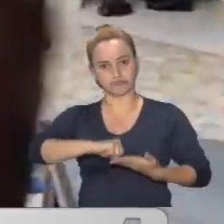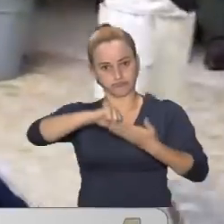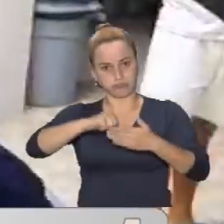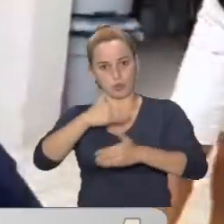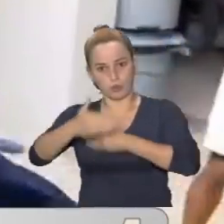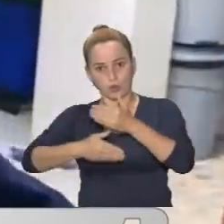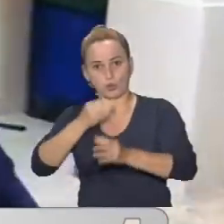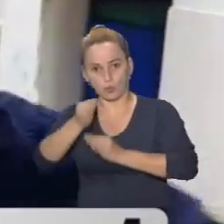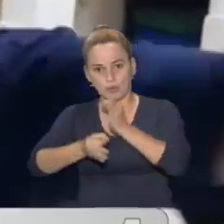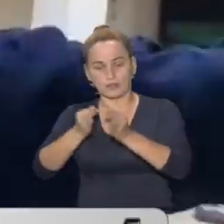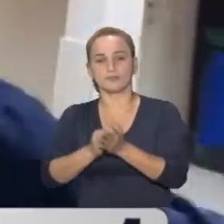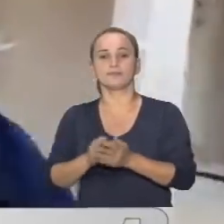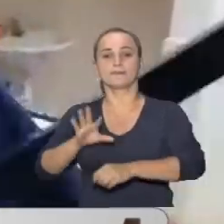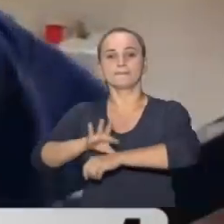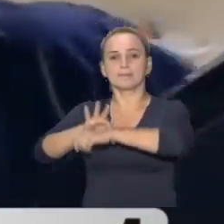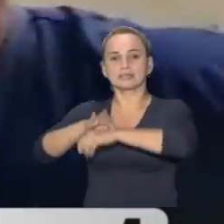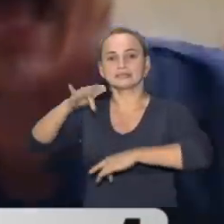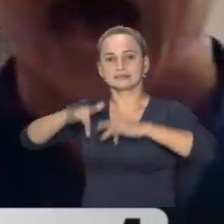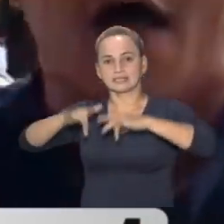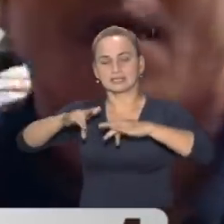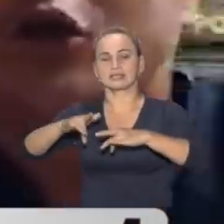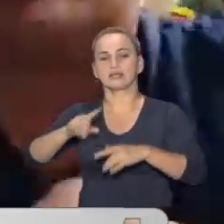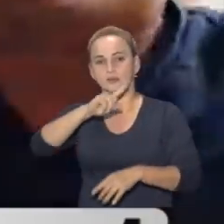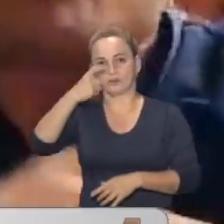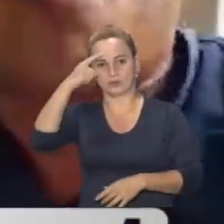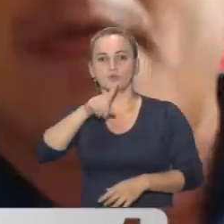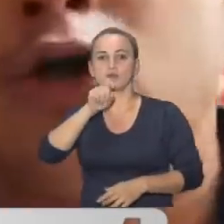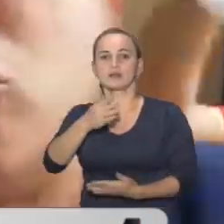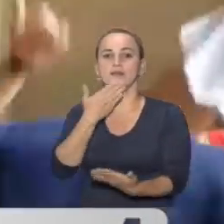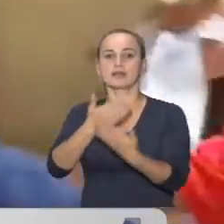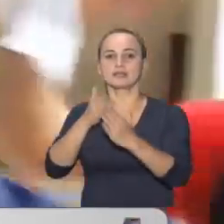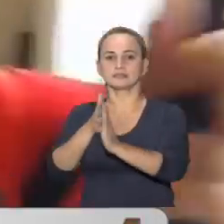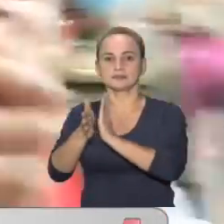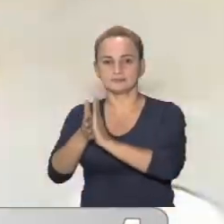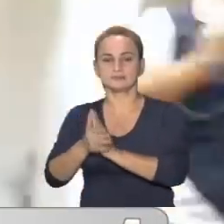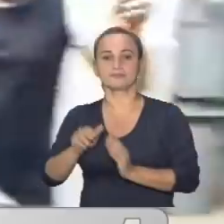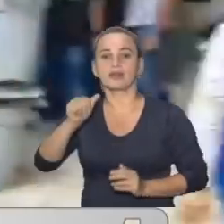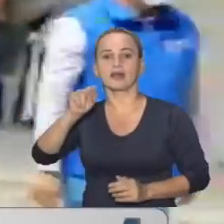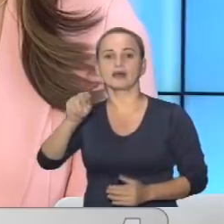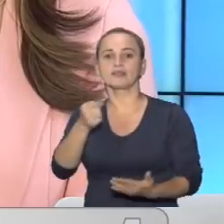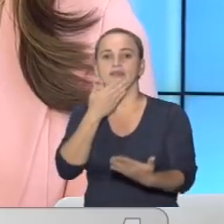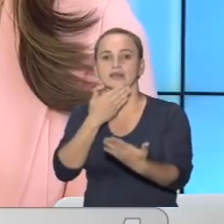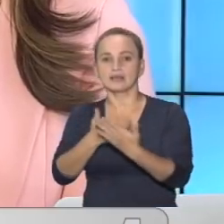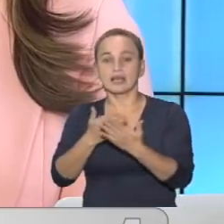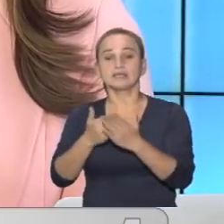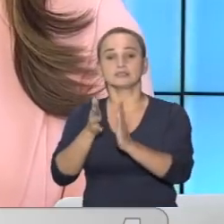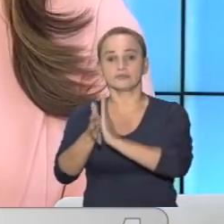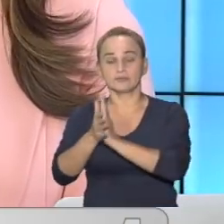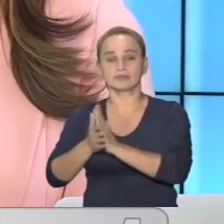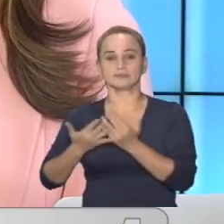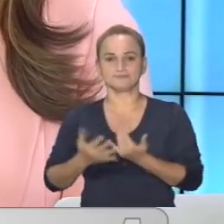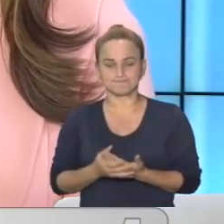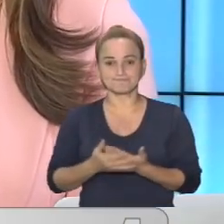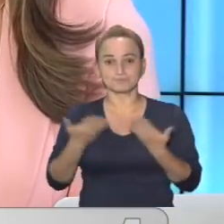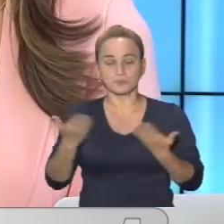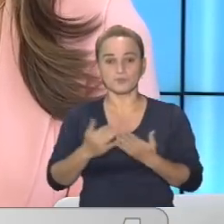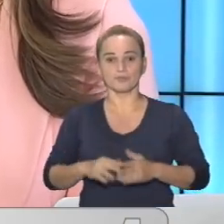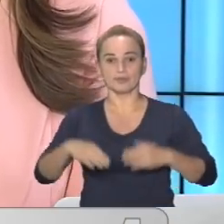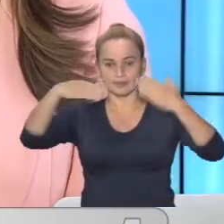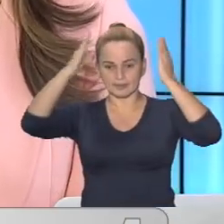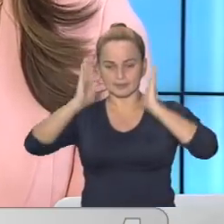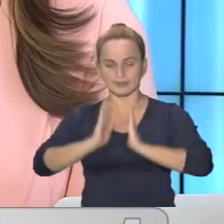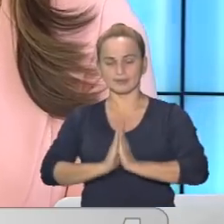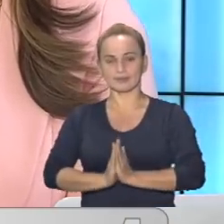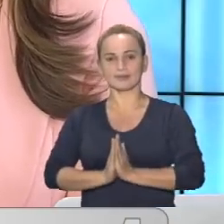debido cuidado. Doctora Melissa Franco, Secretaria de Gobierno de Bucaramanga, gracias. Ana Mercedes, muchísimas gracias por su información. Y la religiosa